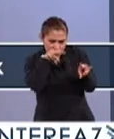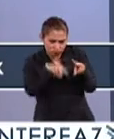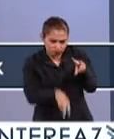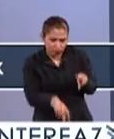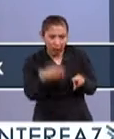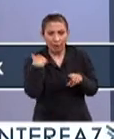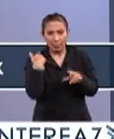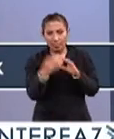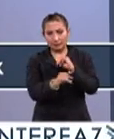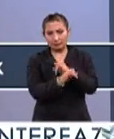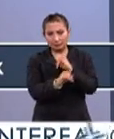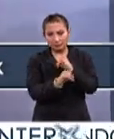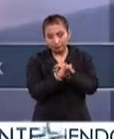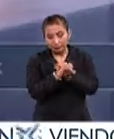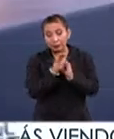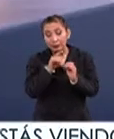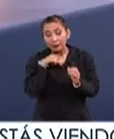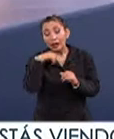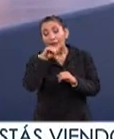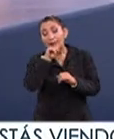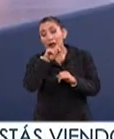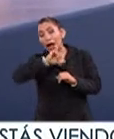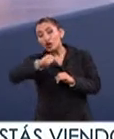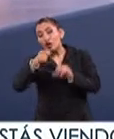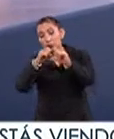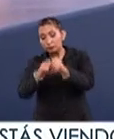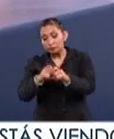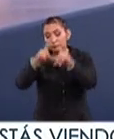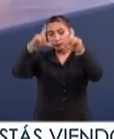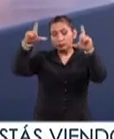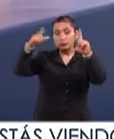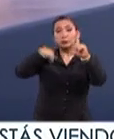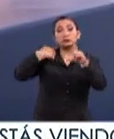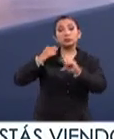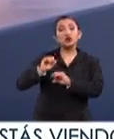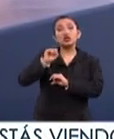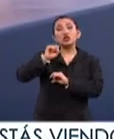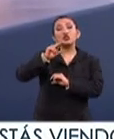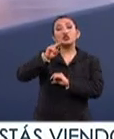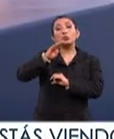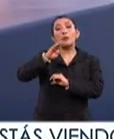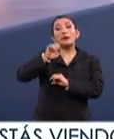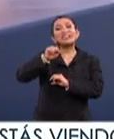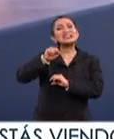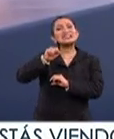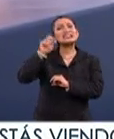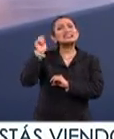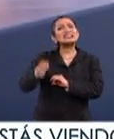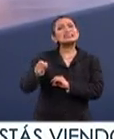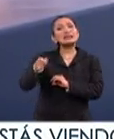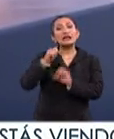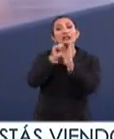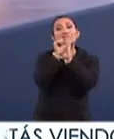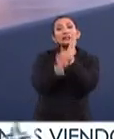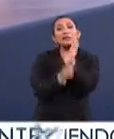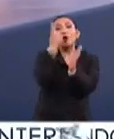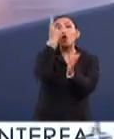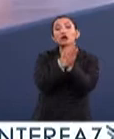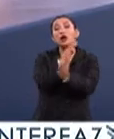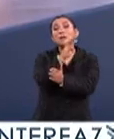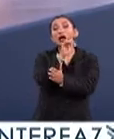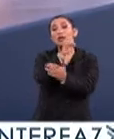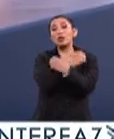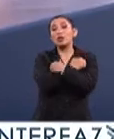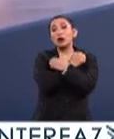es nuestra página, y atrás de esto hay una plataforma administrativa que se llama SUBES. SUBES quiere decir Sistema Único de Becas